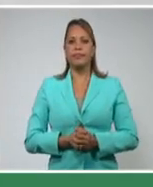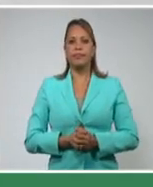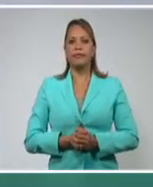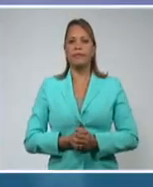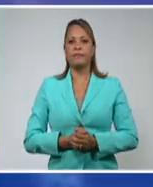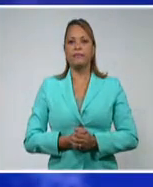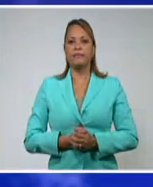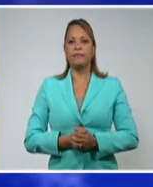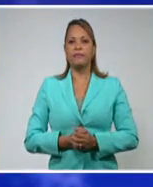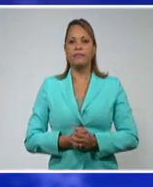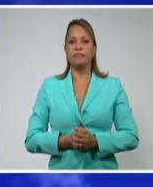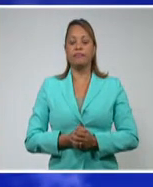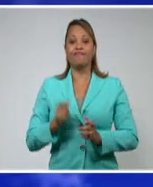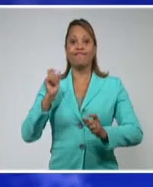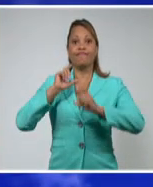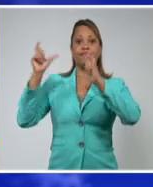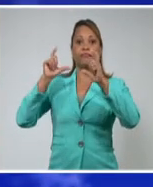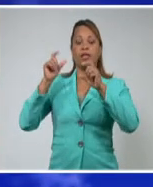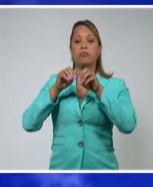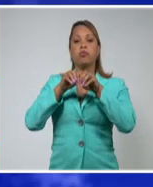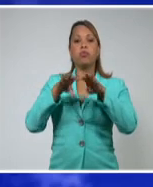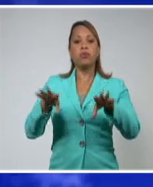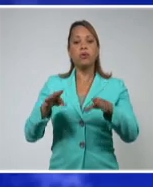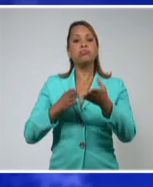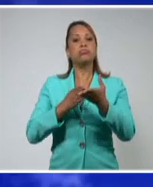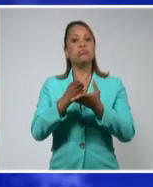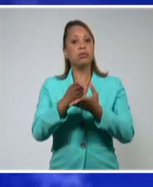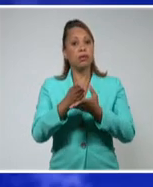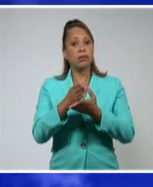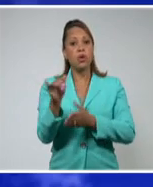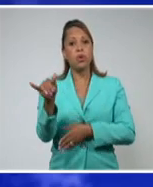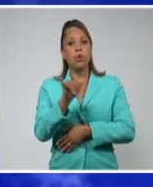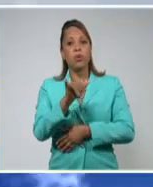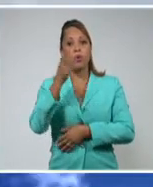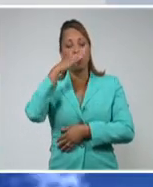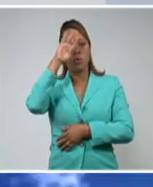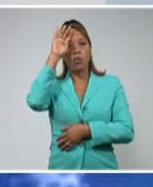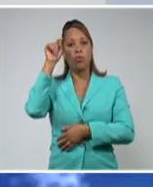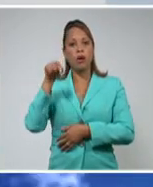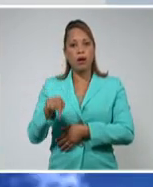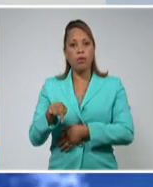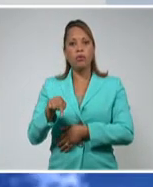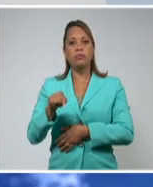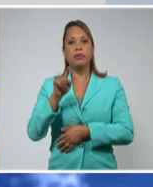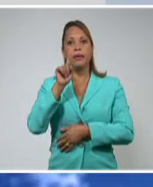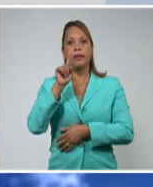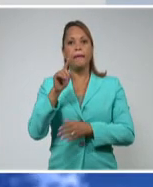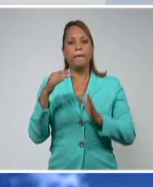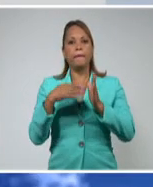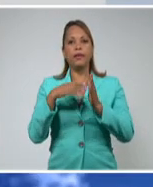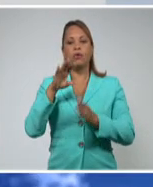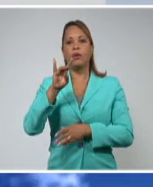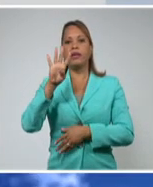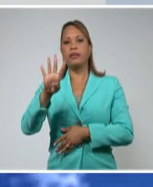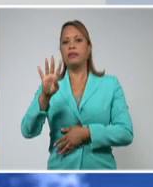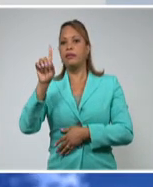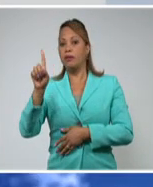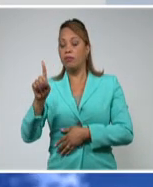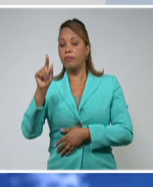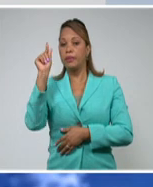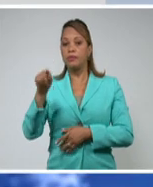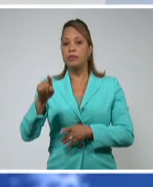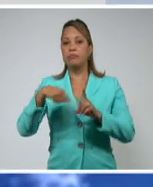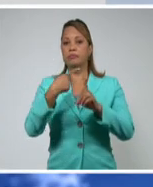las alarmas epidemiológica se mantienen encendidas cuba reportó hoy mil 41 pacientes positivos ago y